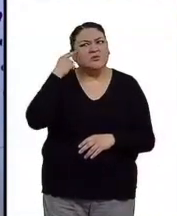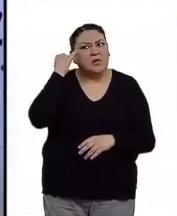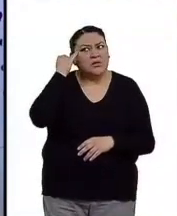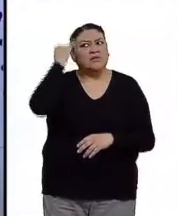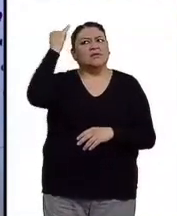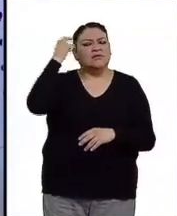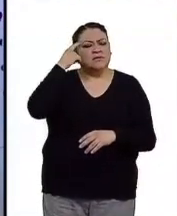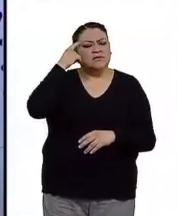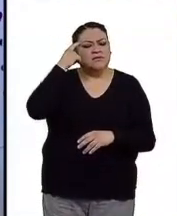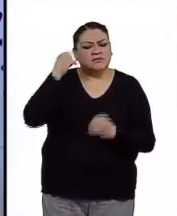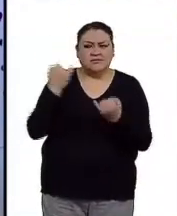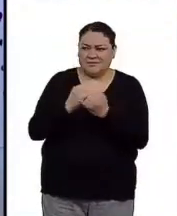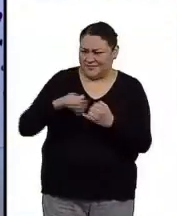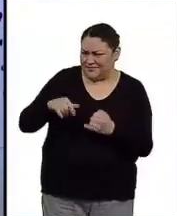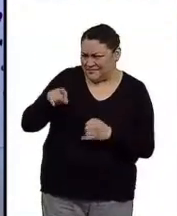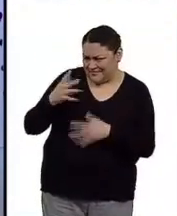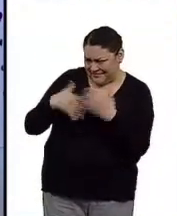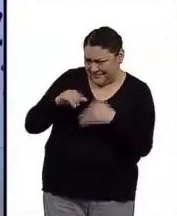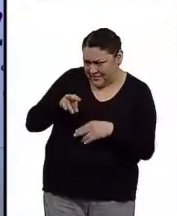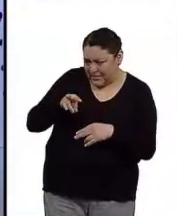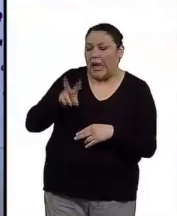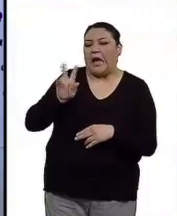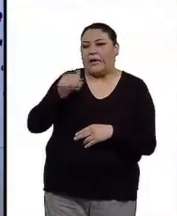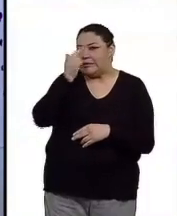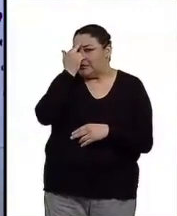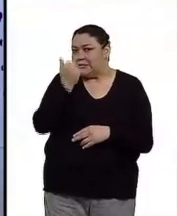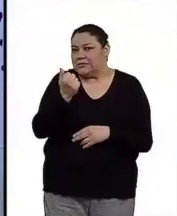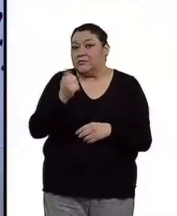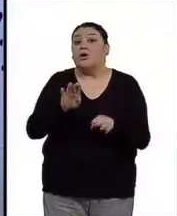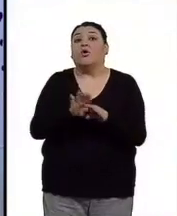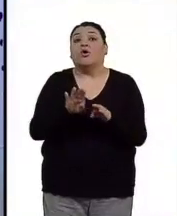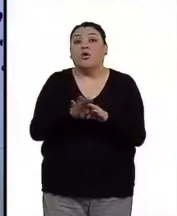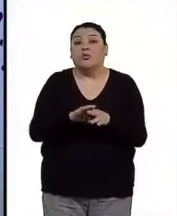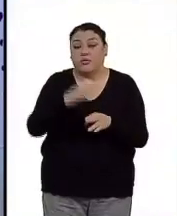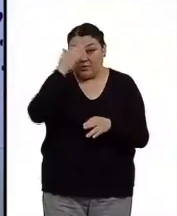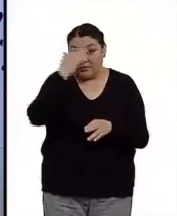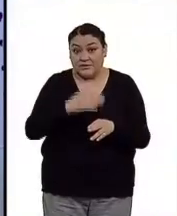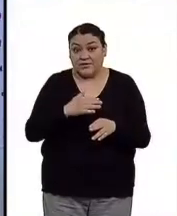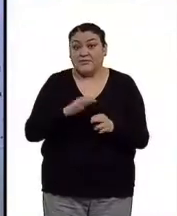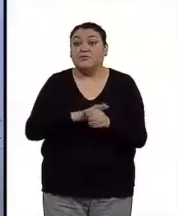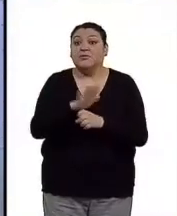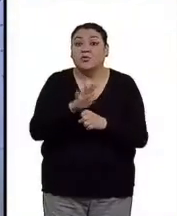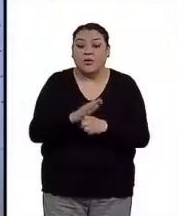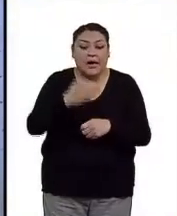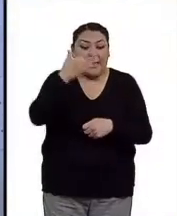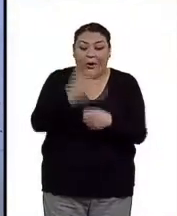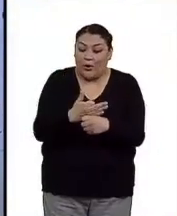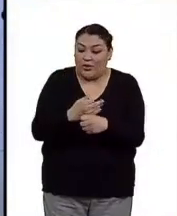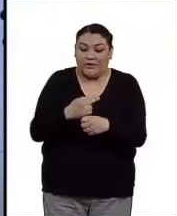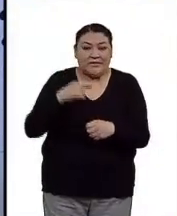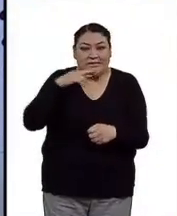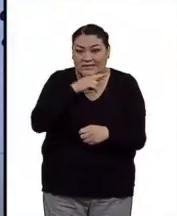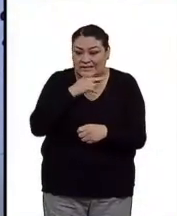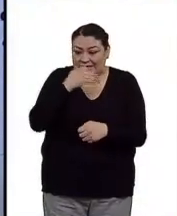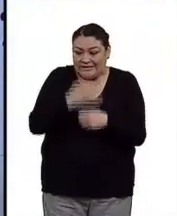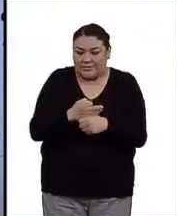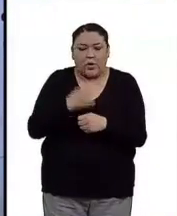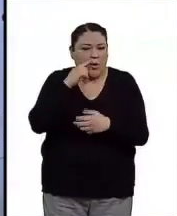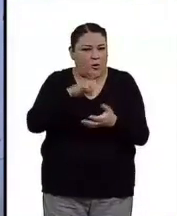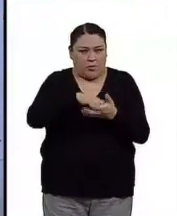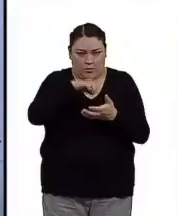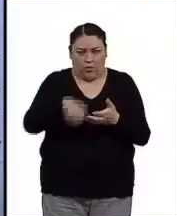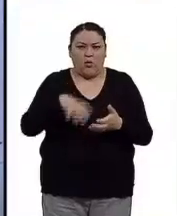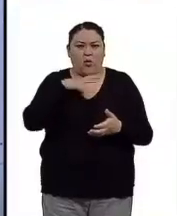que lo comentaste, ¿no? Decíamos, la mujer la protección que necesita es en el momento. Entonces, en juicio de amparo tenemos